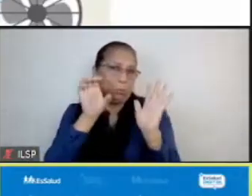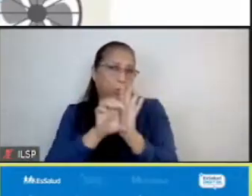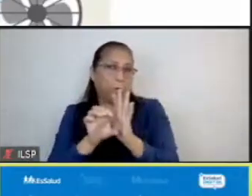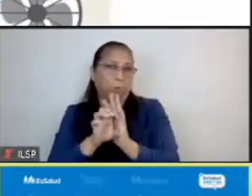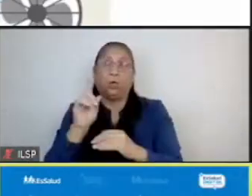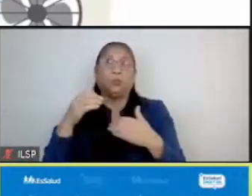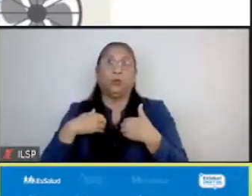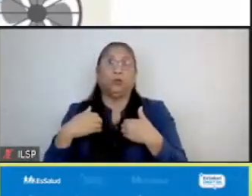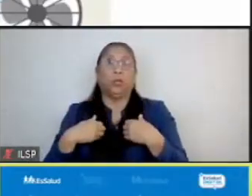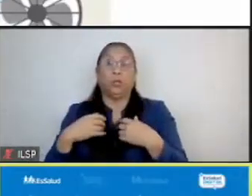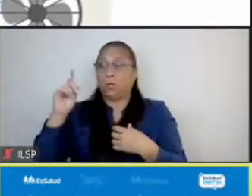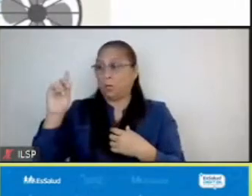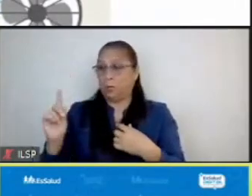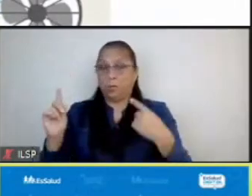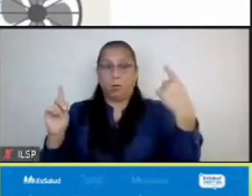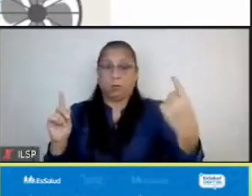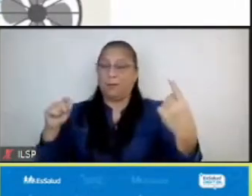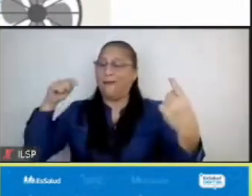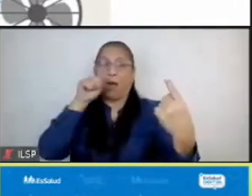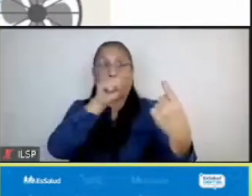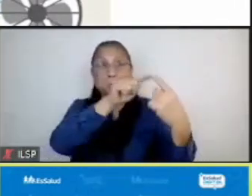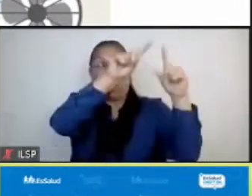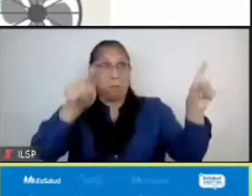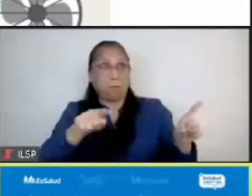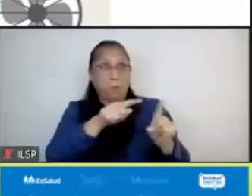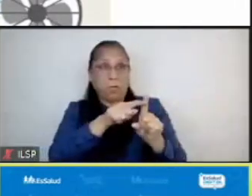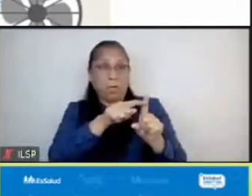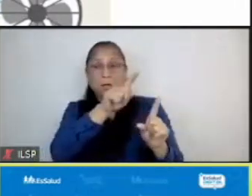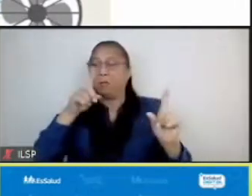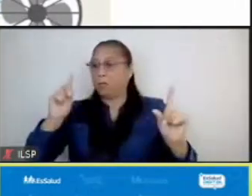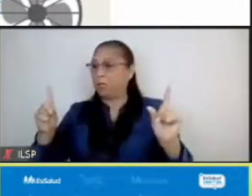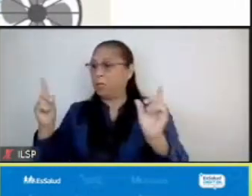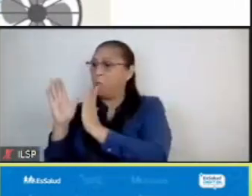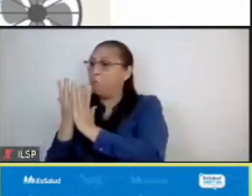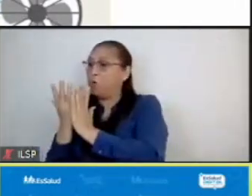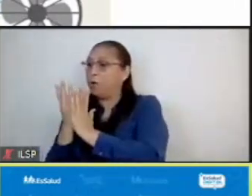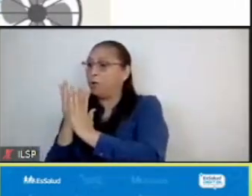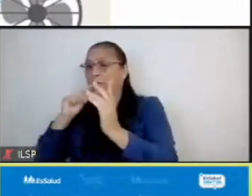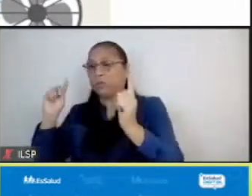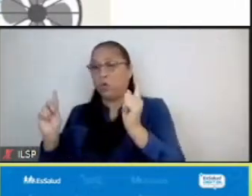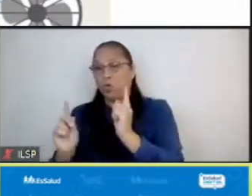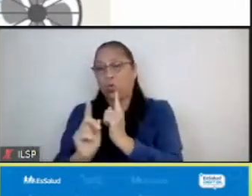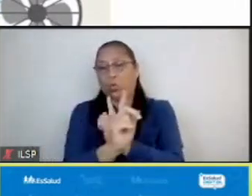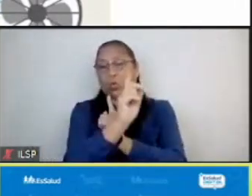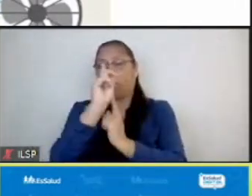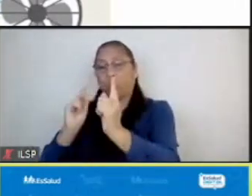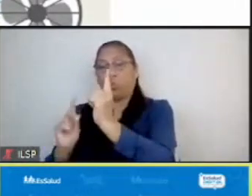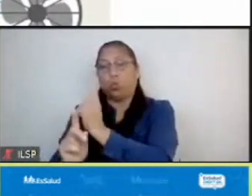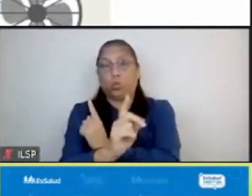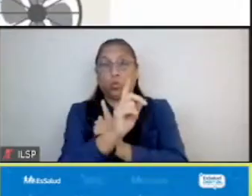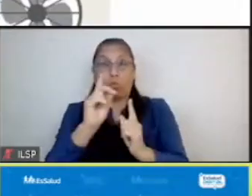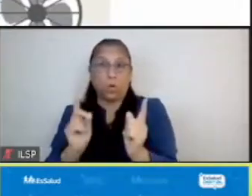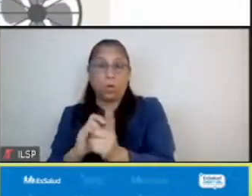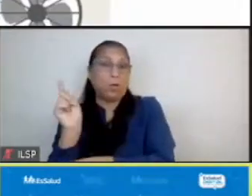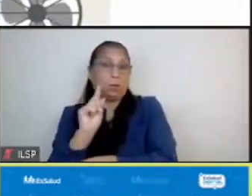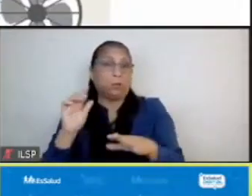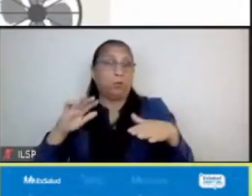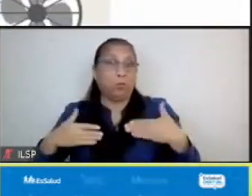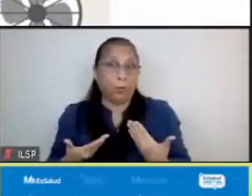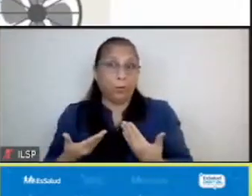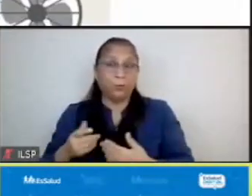ventana aquí, podrías abrir esta ventana y abrir esta puerta y se hace una corriente de aire así. Y eso ayuda a que haya un mejor intercambio. Si no tienes dos posibilidades de